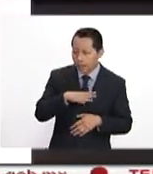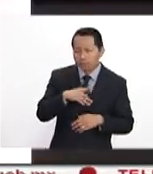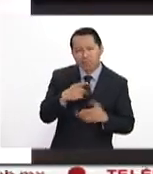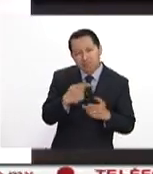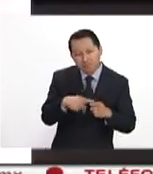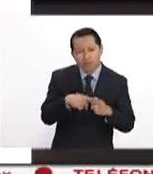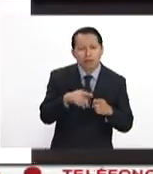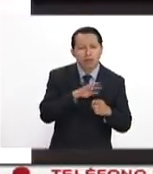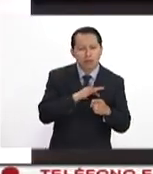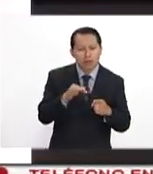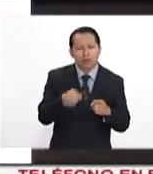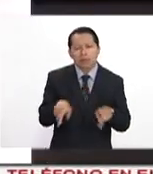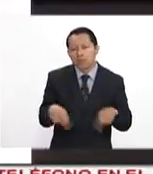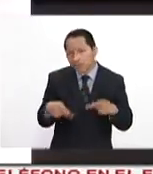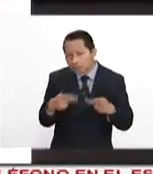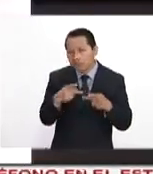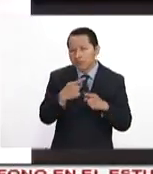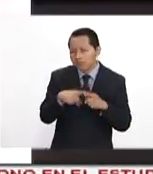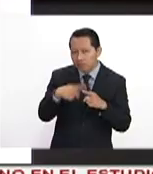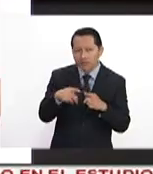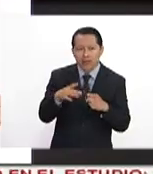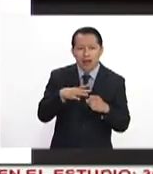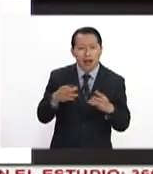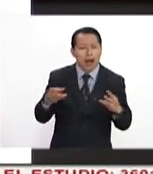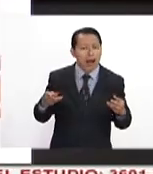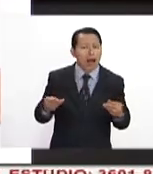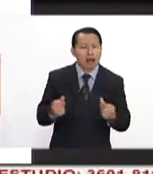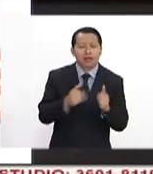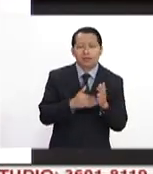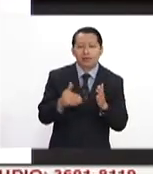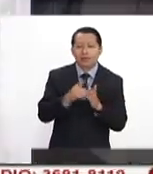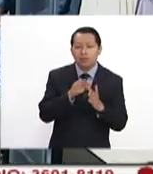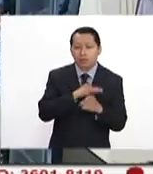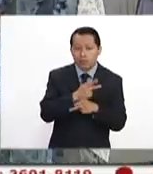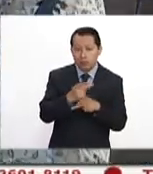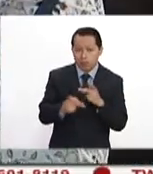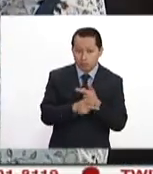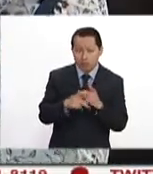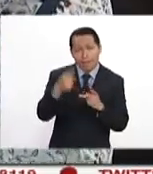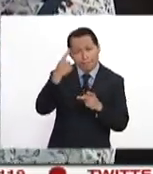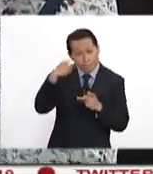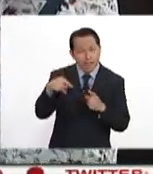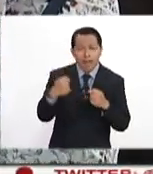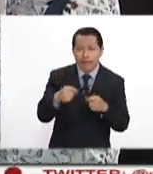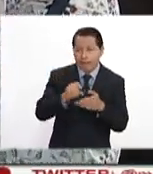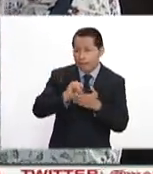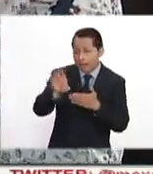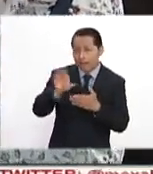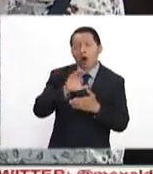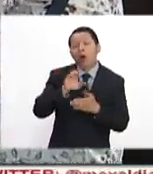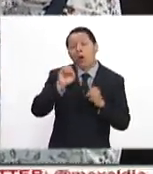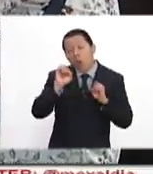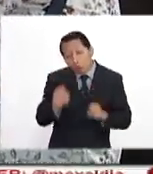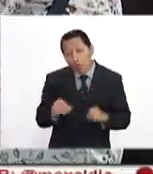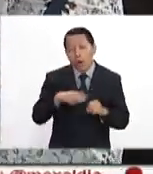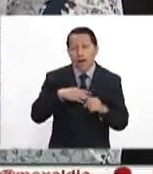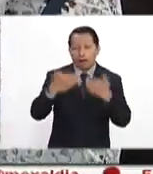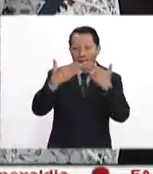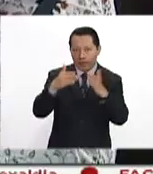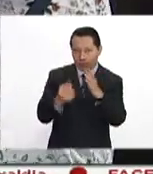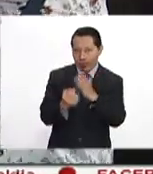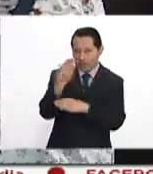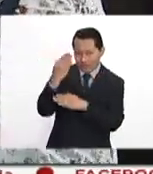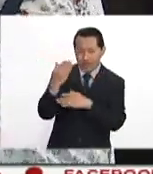o detallistas gastan millones en llevar sus productos a las tiendas, ¿no? O en abrir sus tiendas. Pero una vez que el